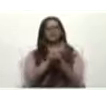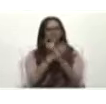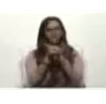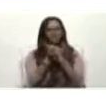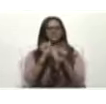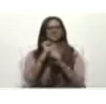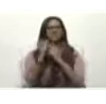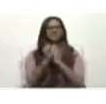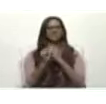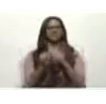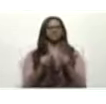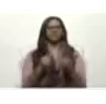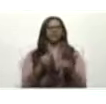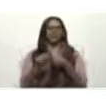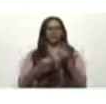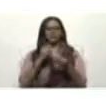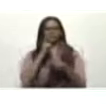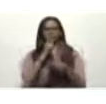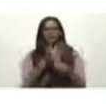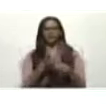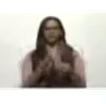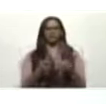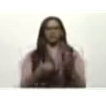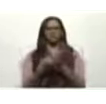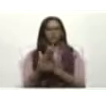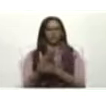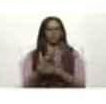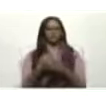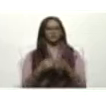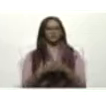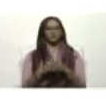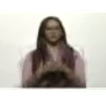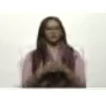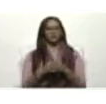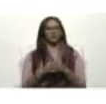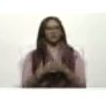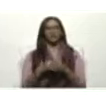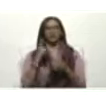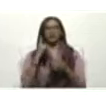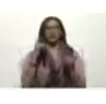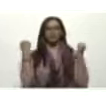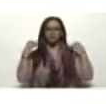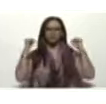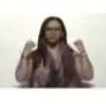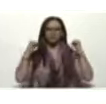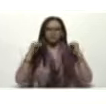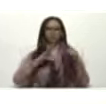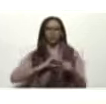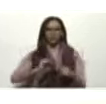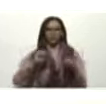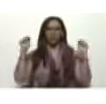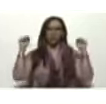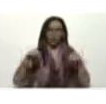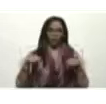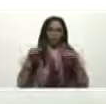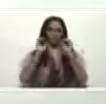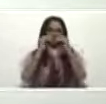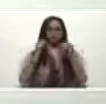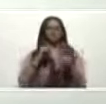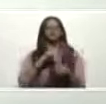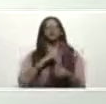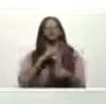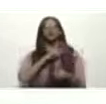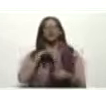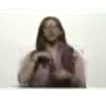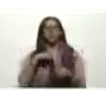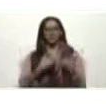la fertilidad de las flores y la generación de los frutos. Es un ejercicio de soberanía. Hoy esos microscopios son nuestros,